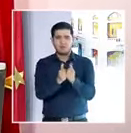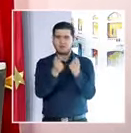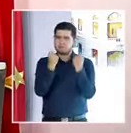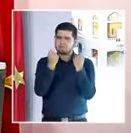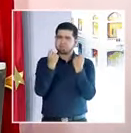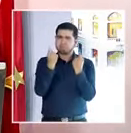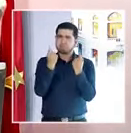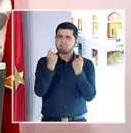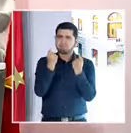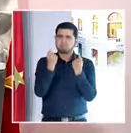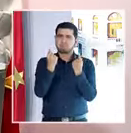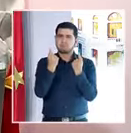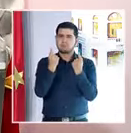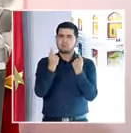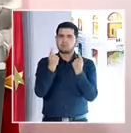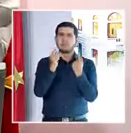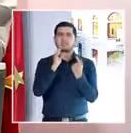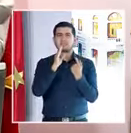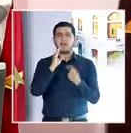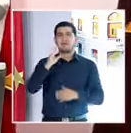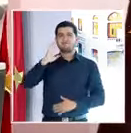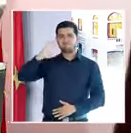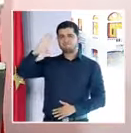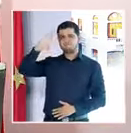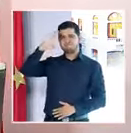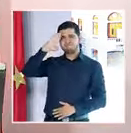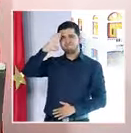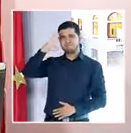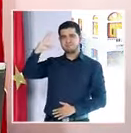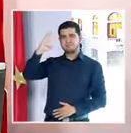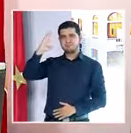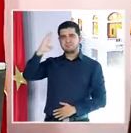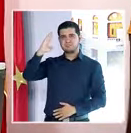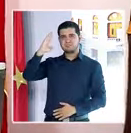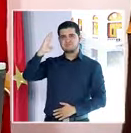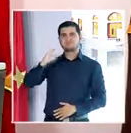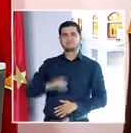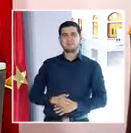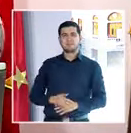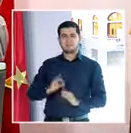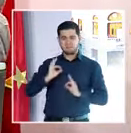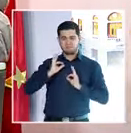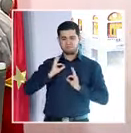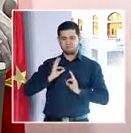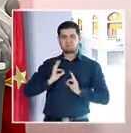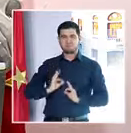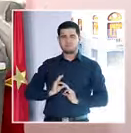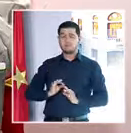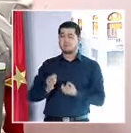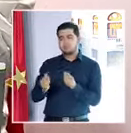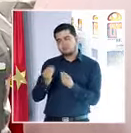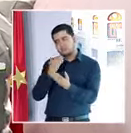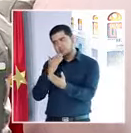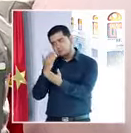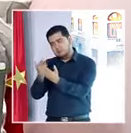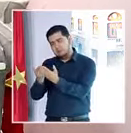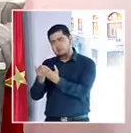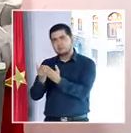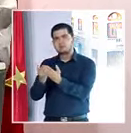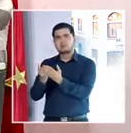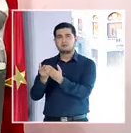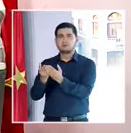entendimiento a nuestra Policía Nacional y a nuestro Ejército. Vivimos momentos